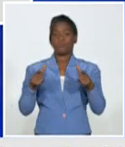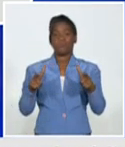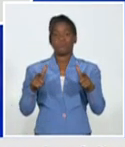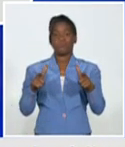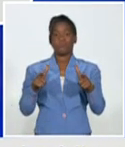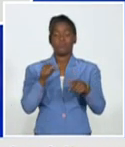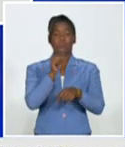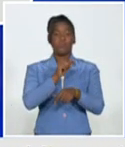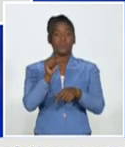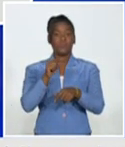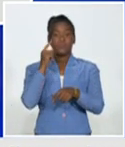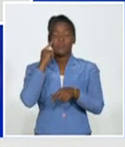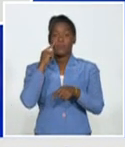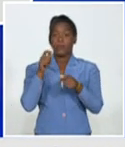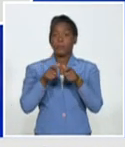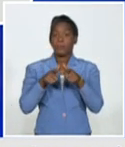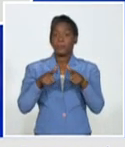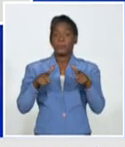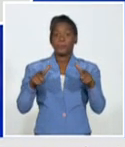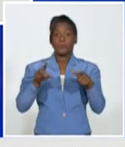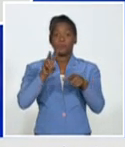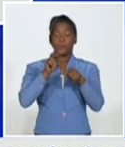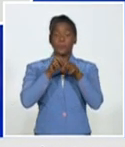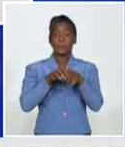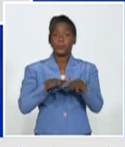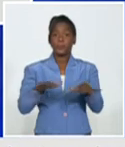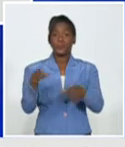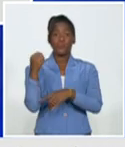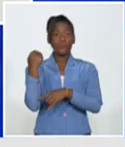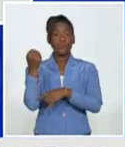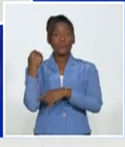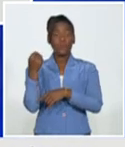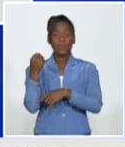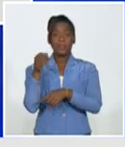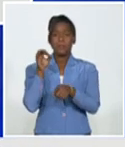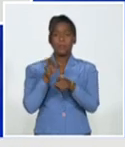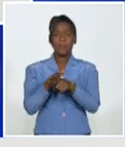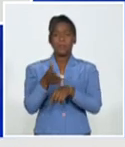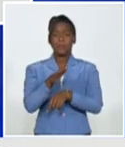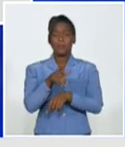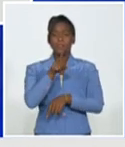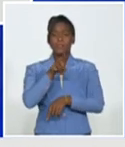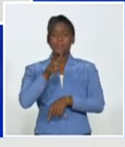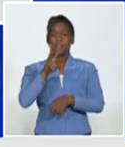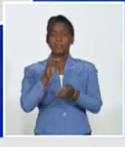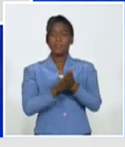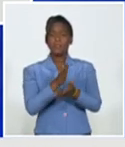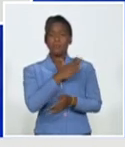después de la cifra del 13 de marzo, que fueron 909.